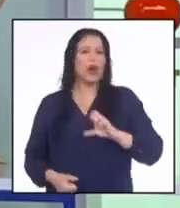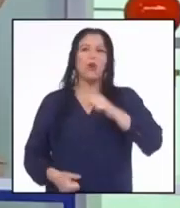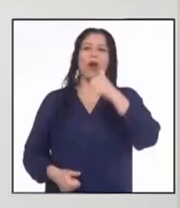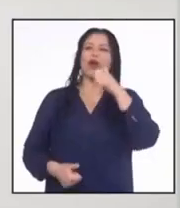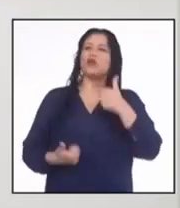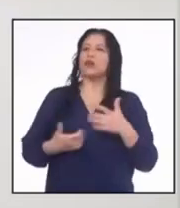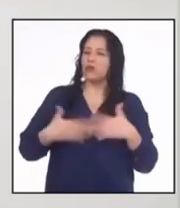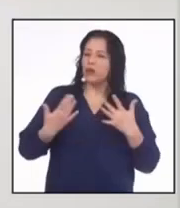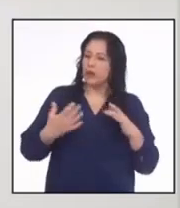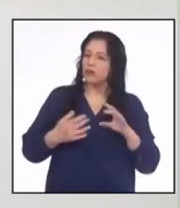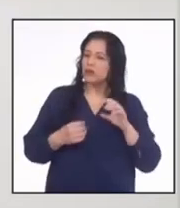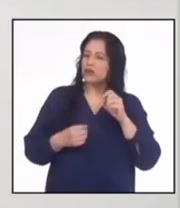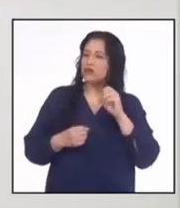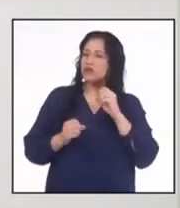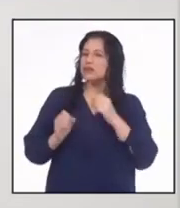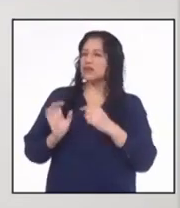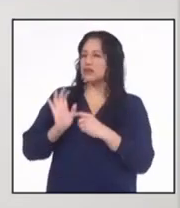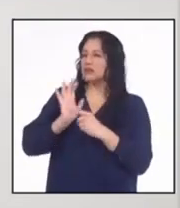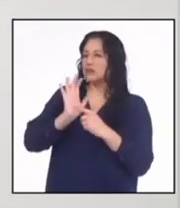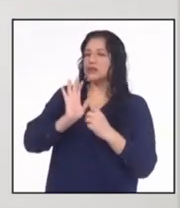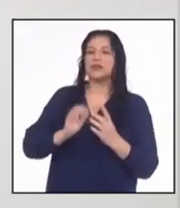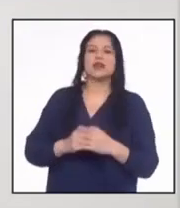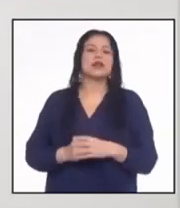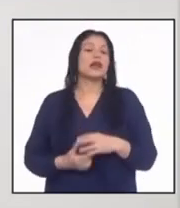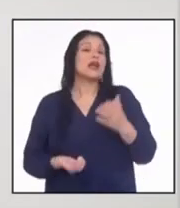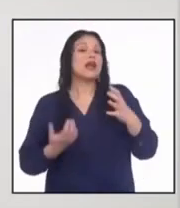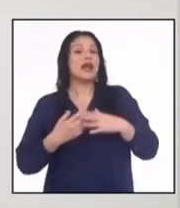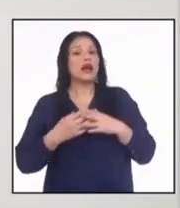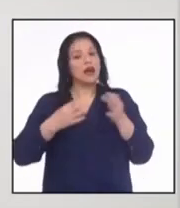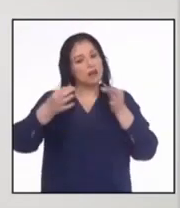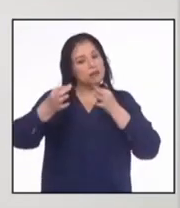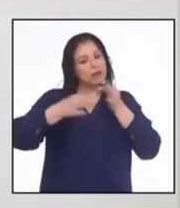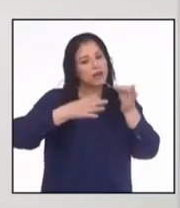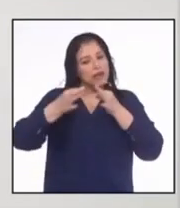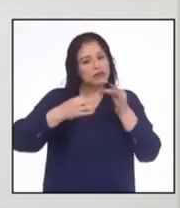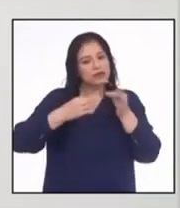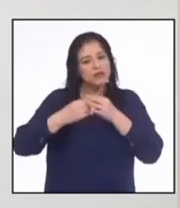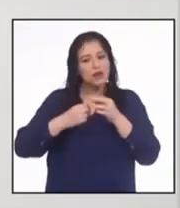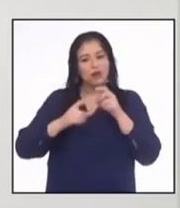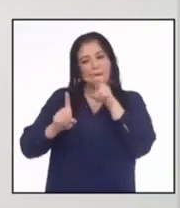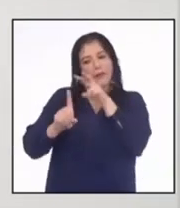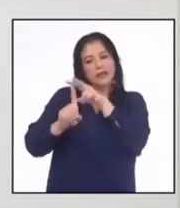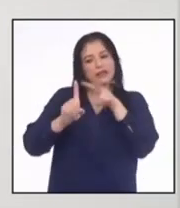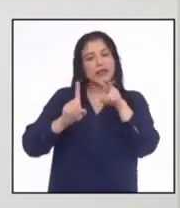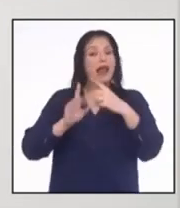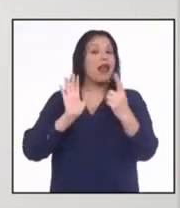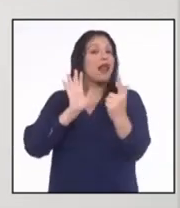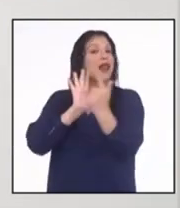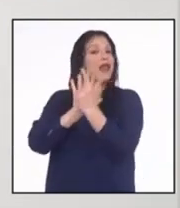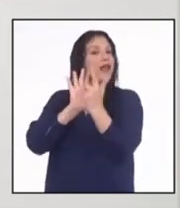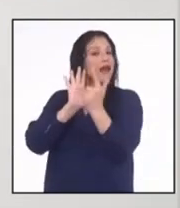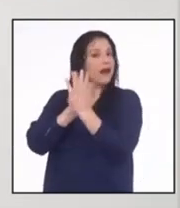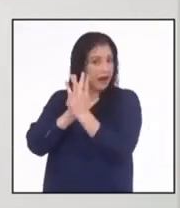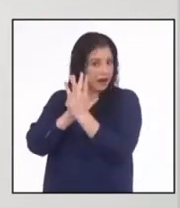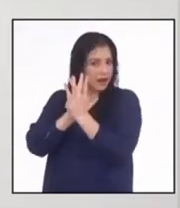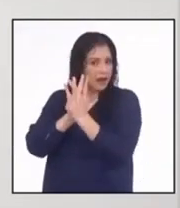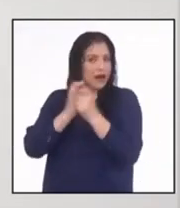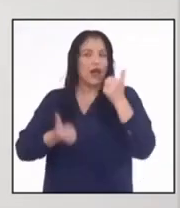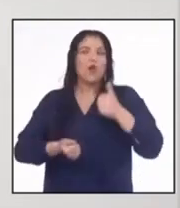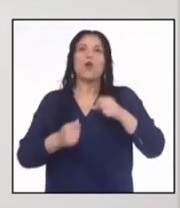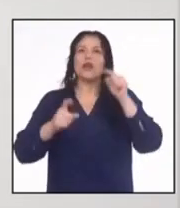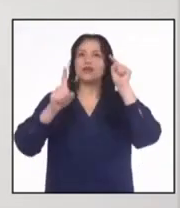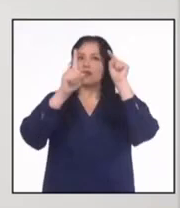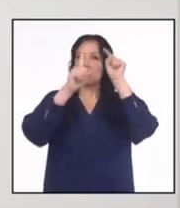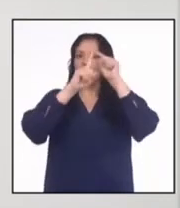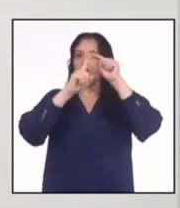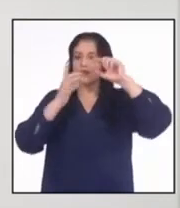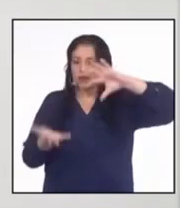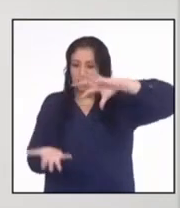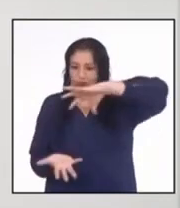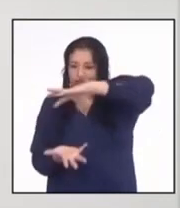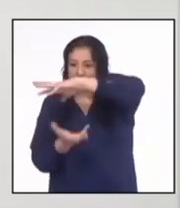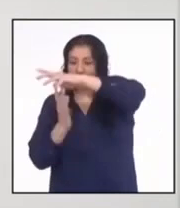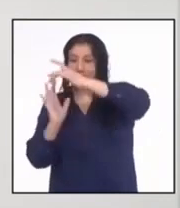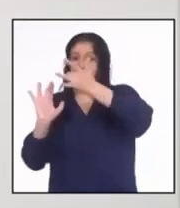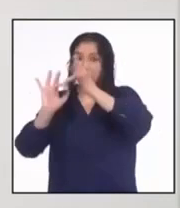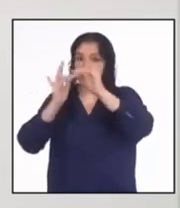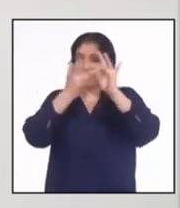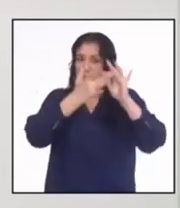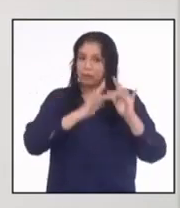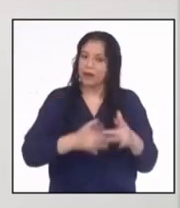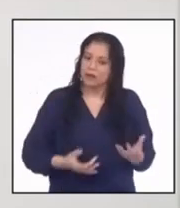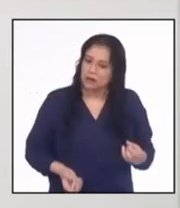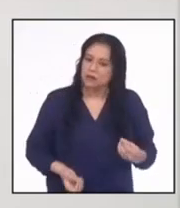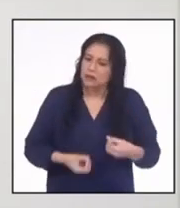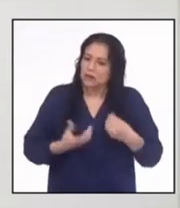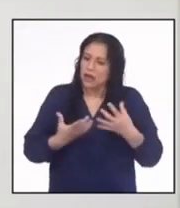podremos rescatar? Podemos rescatar los argumentos desde una perspectiva legal. Los retos de la globalización nos invitan